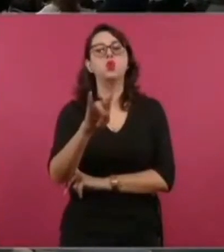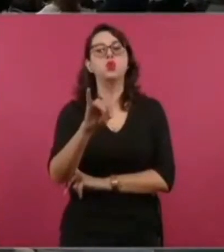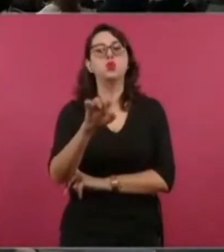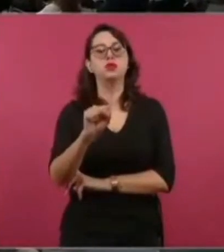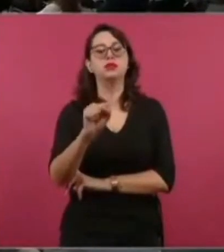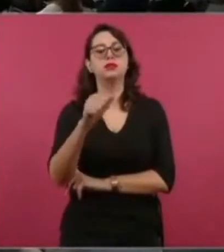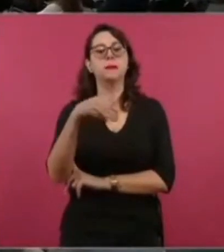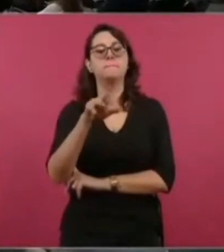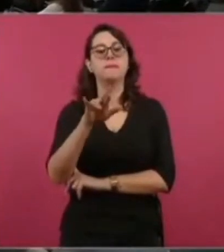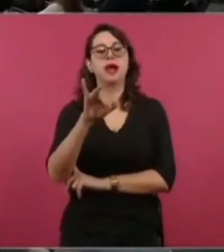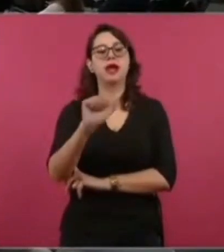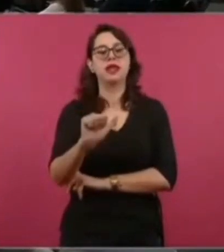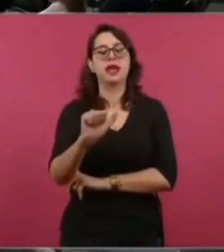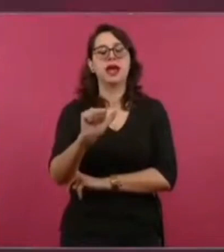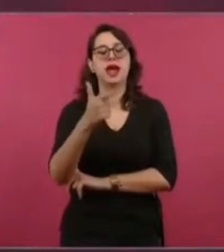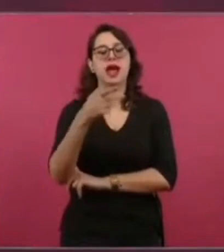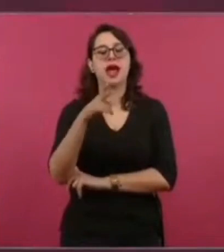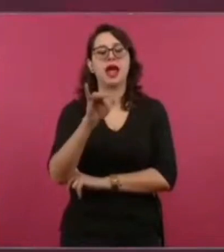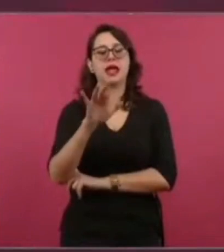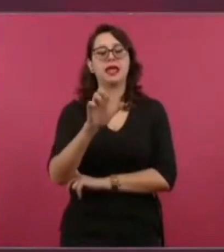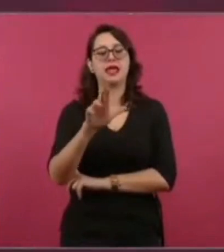conservadurismo